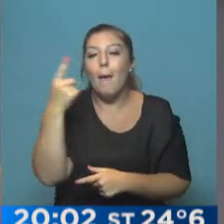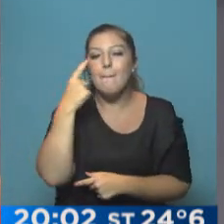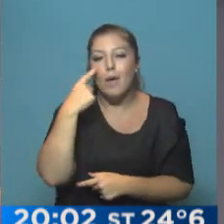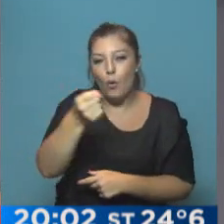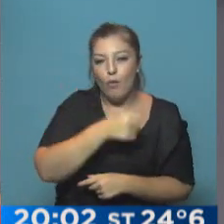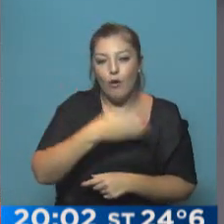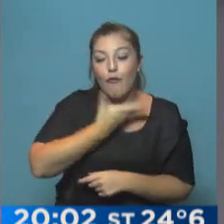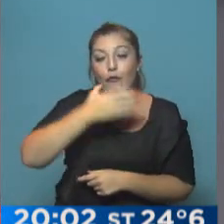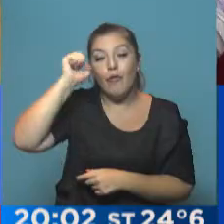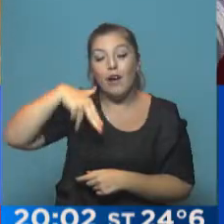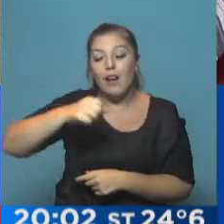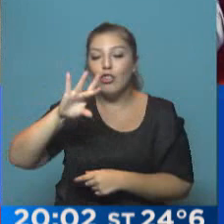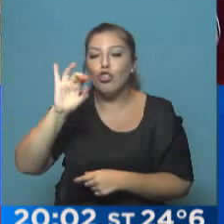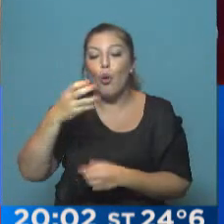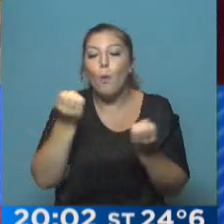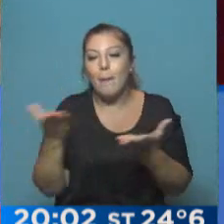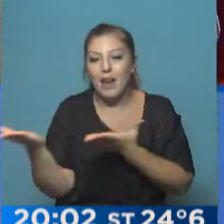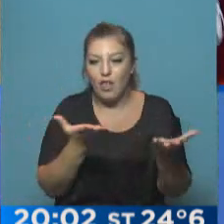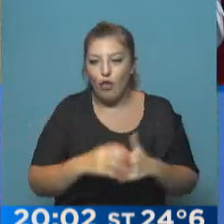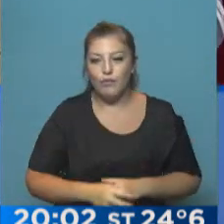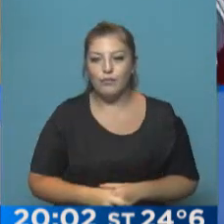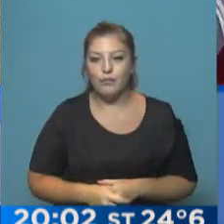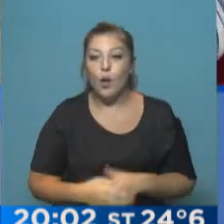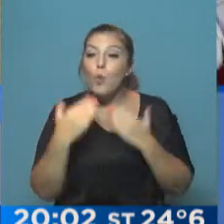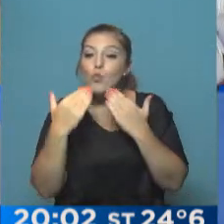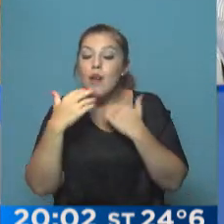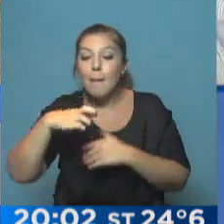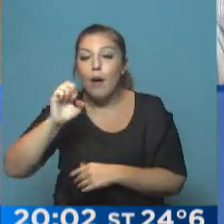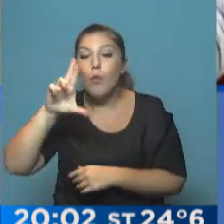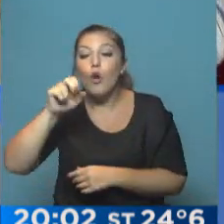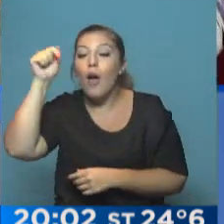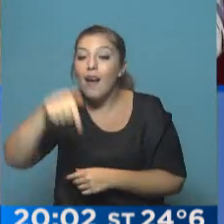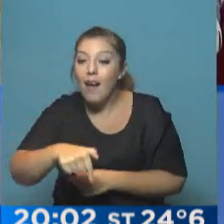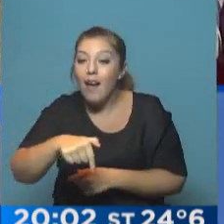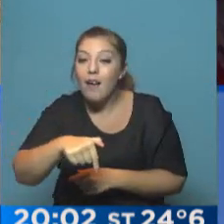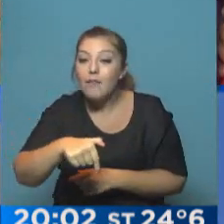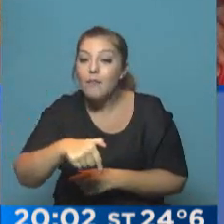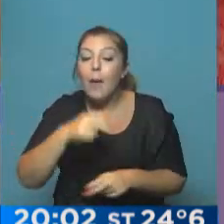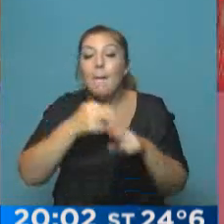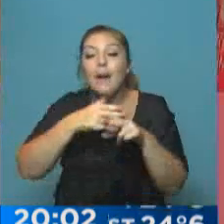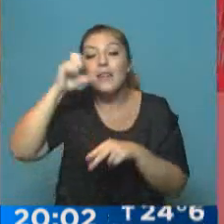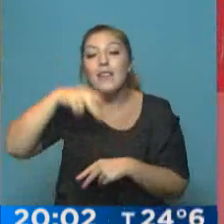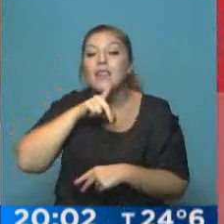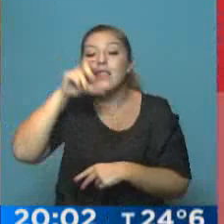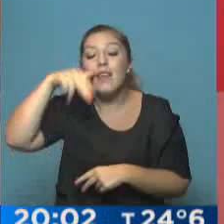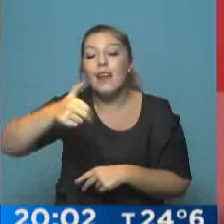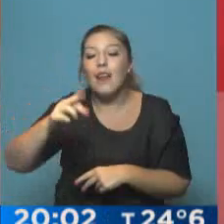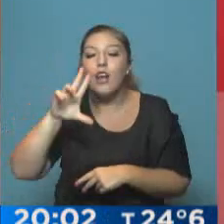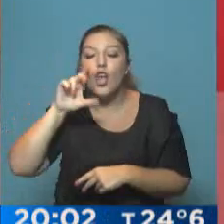vivo. Fernando, bienvenido. Muchas gracias, Pablo. Aquí estamos en el Parque Centenario. La convocatoria